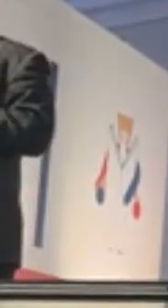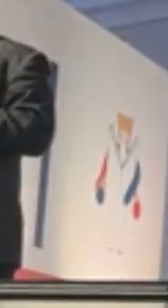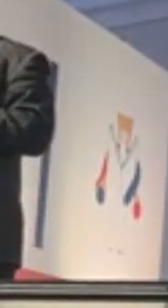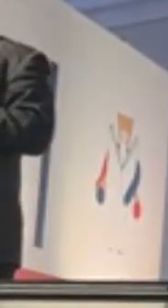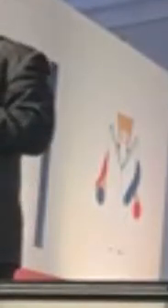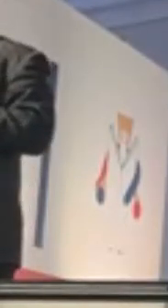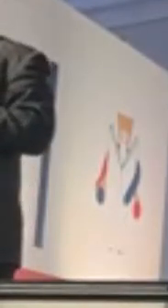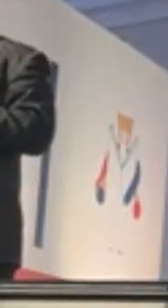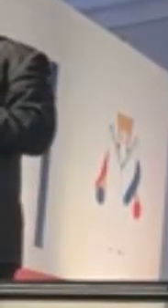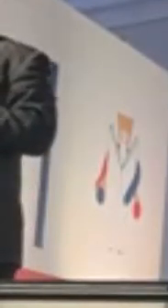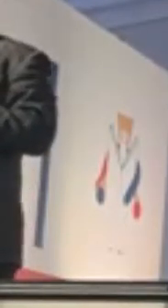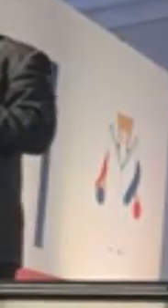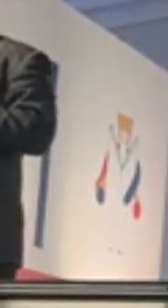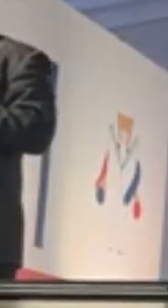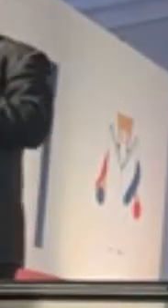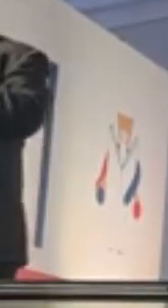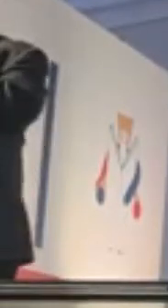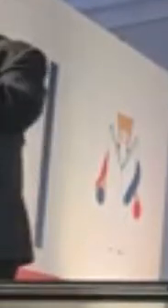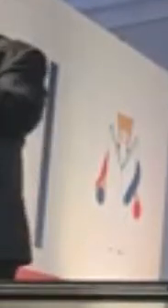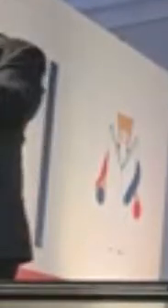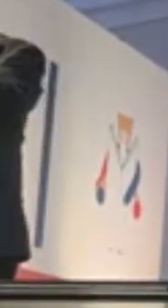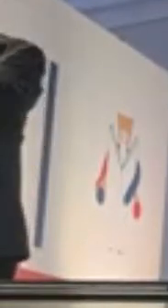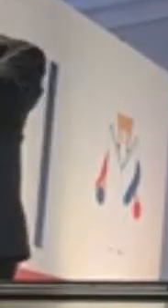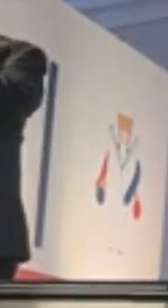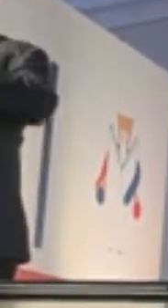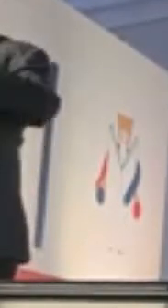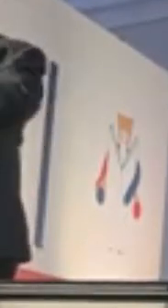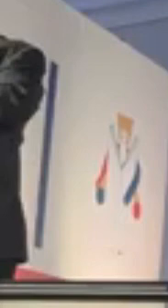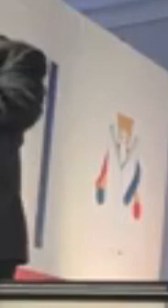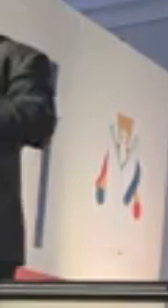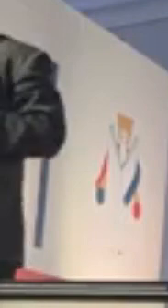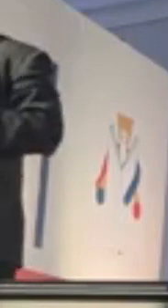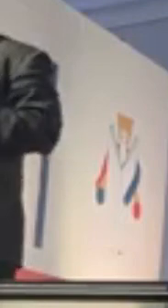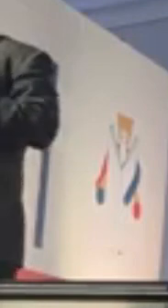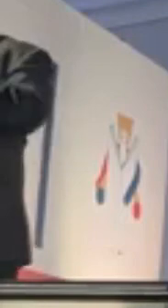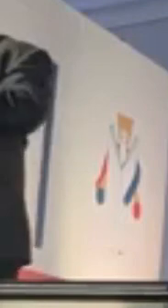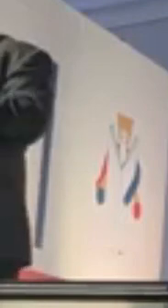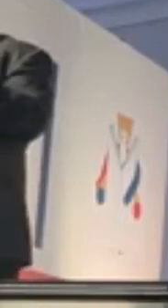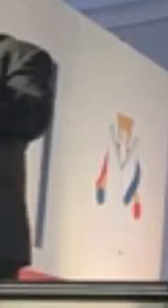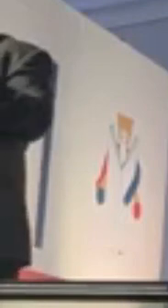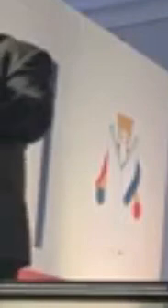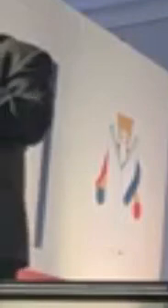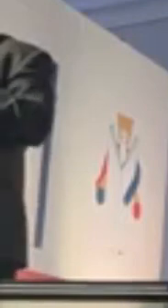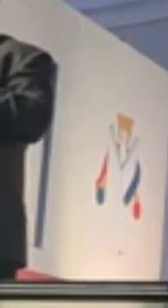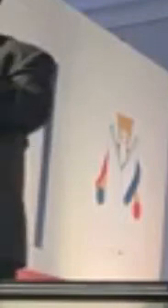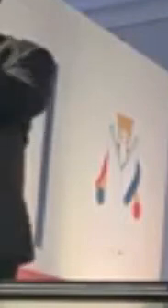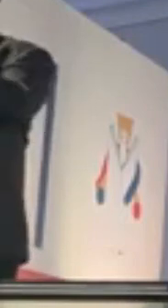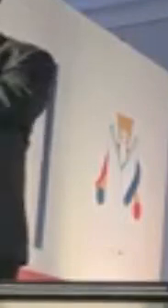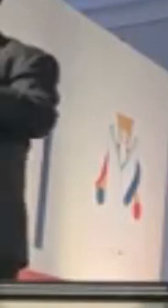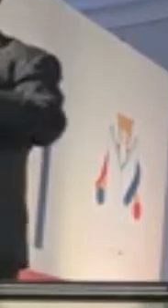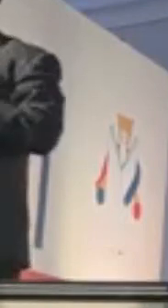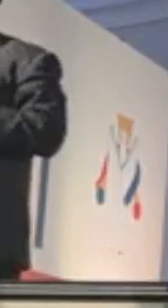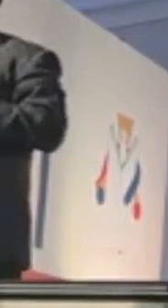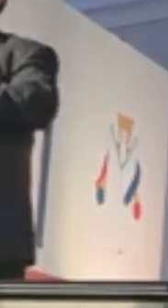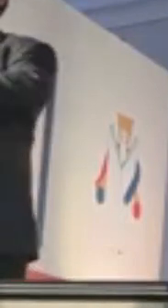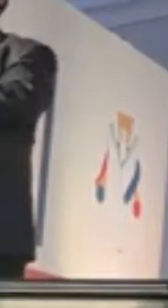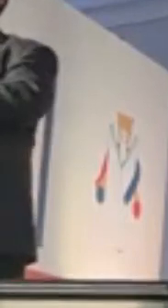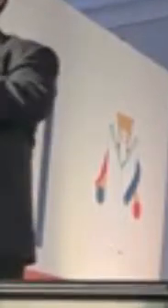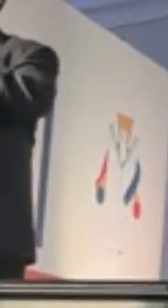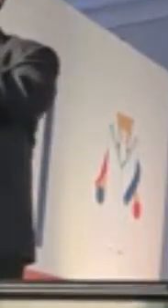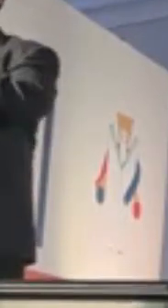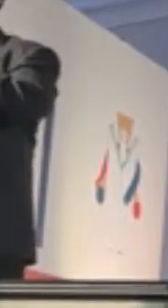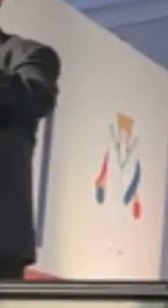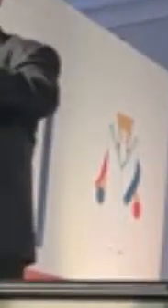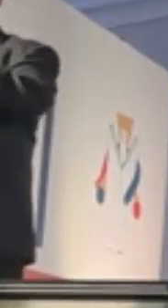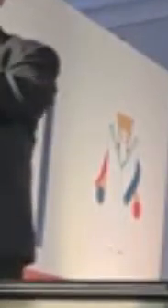bien, estamos en un proceso de transformación, sí estamos en un proceso de liberación, sí estamos en el camino correcto, pero